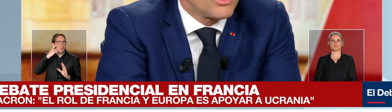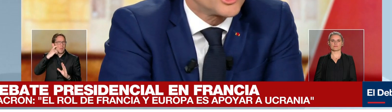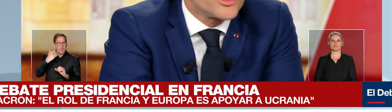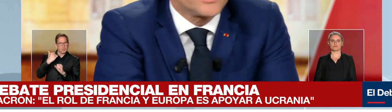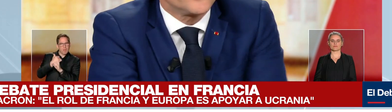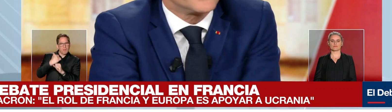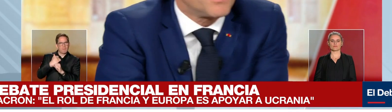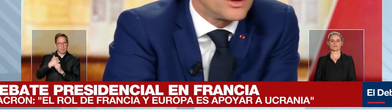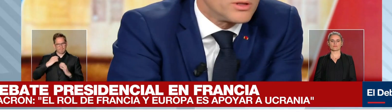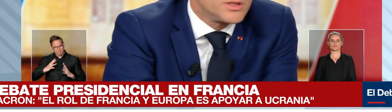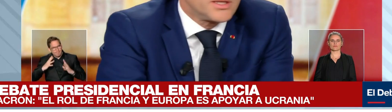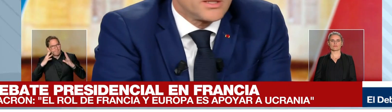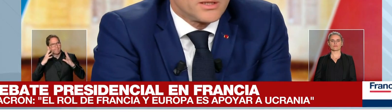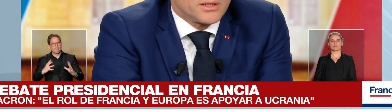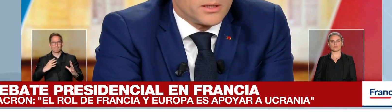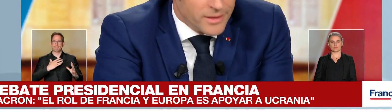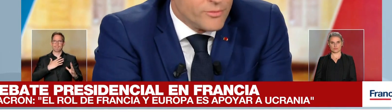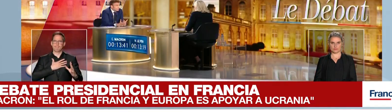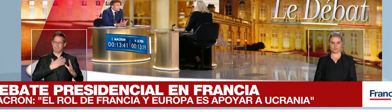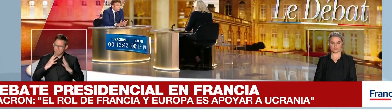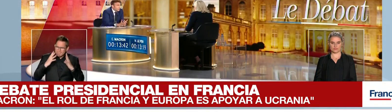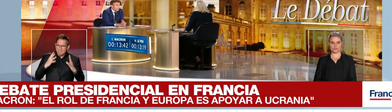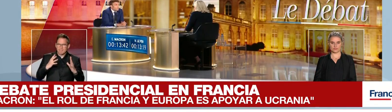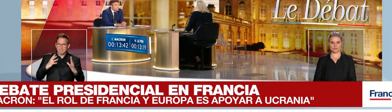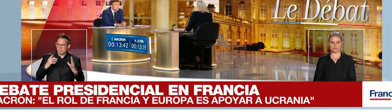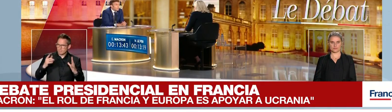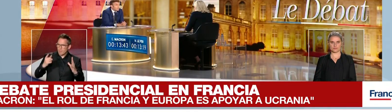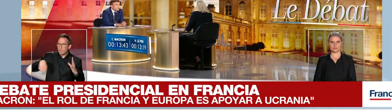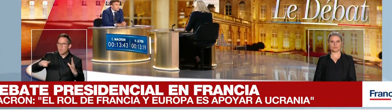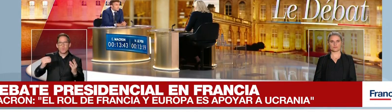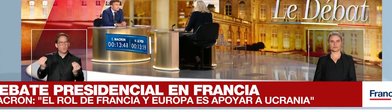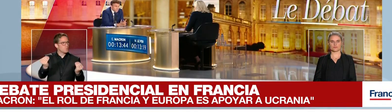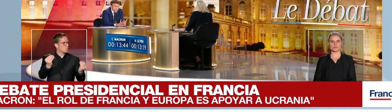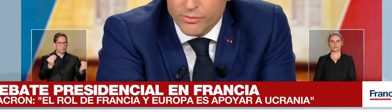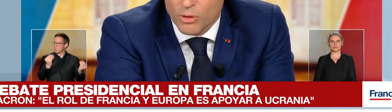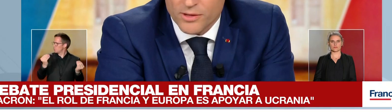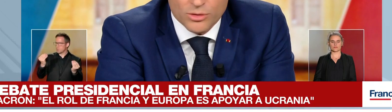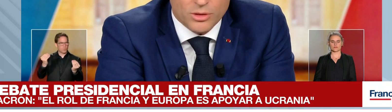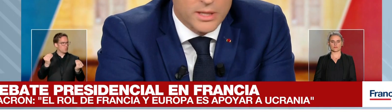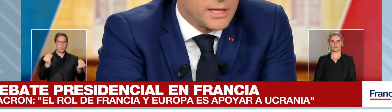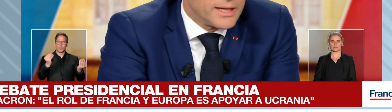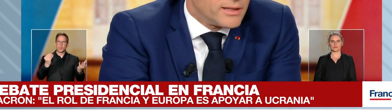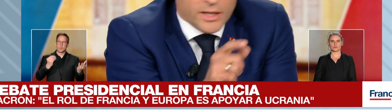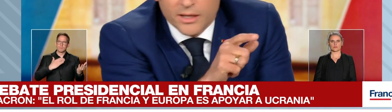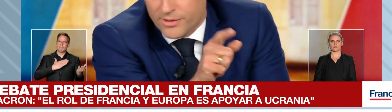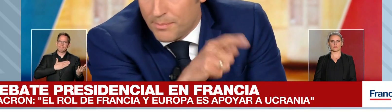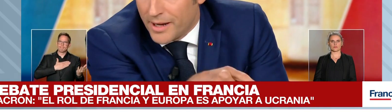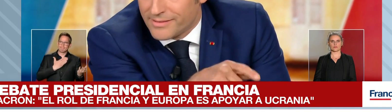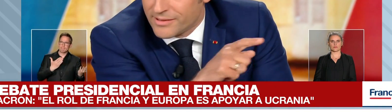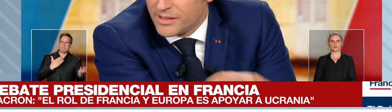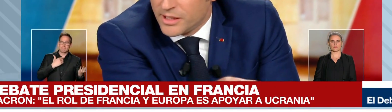cuando hay posiciones difíciles por tomar, ni usted ni sus representantes están ahí. Ni usted ni sus